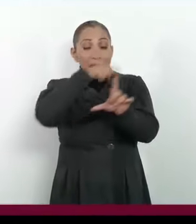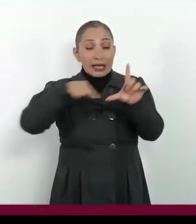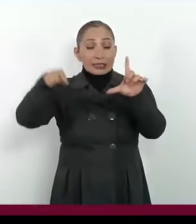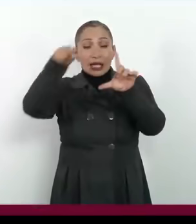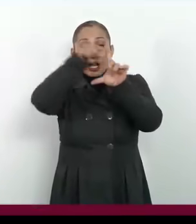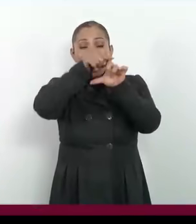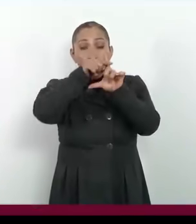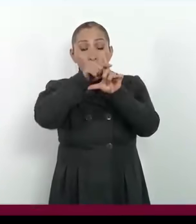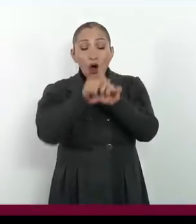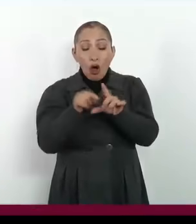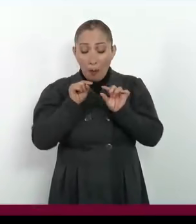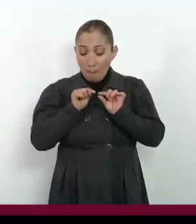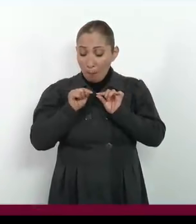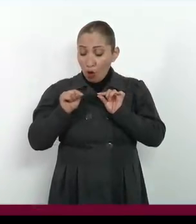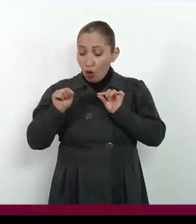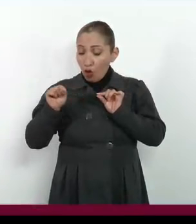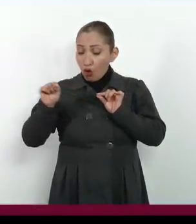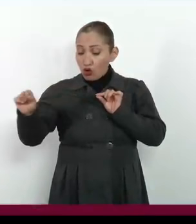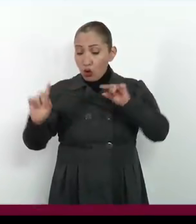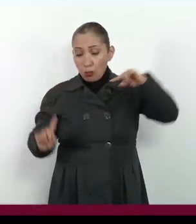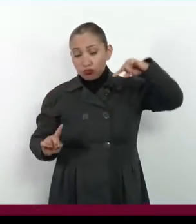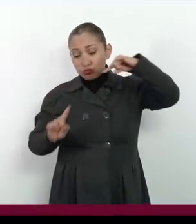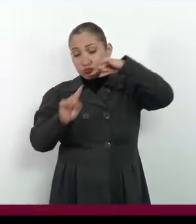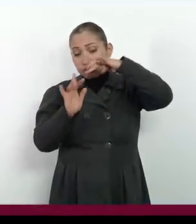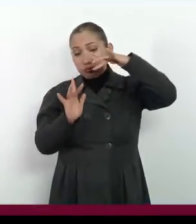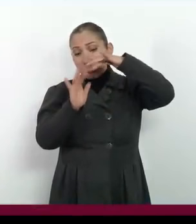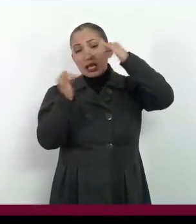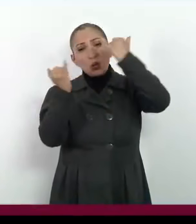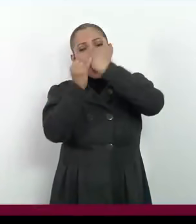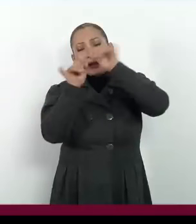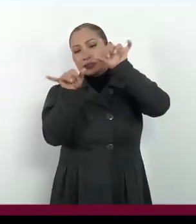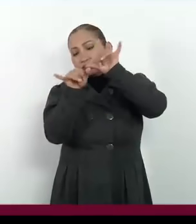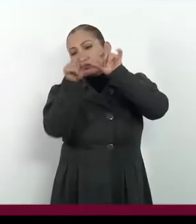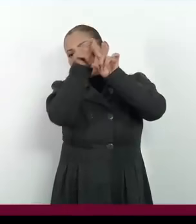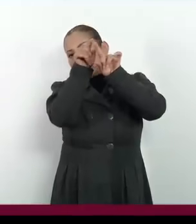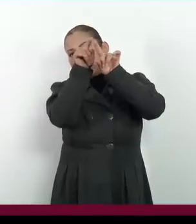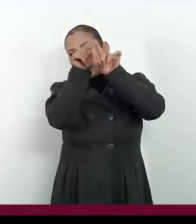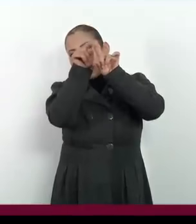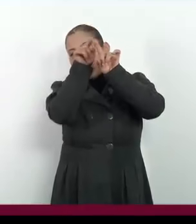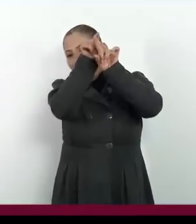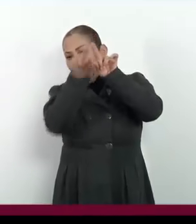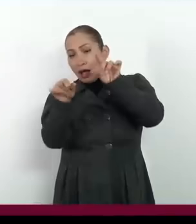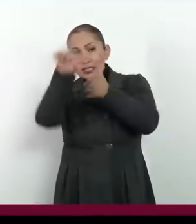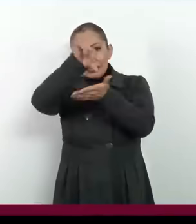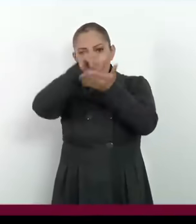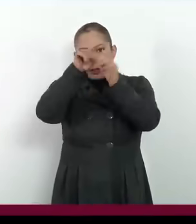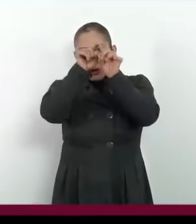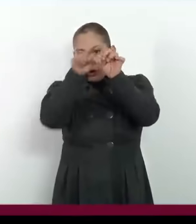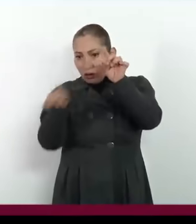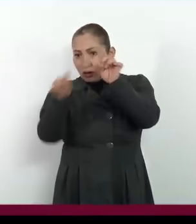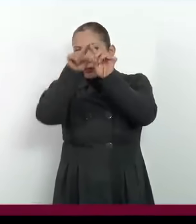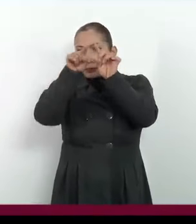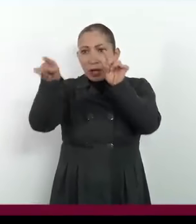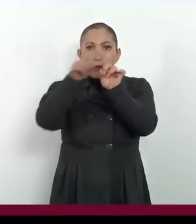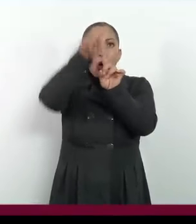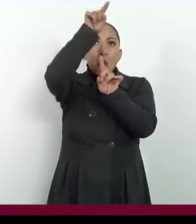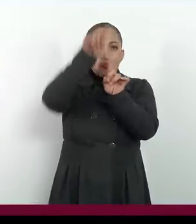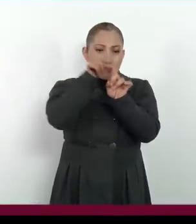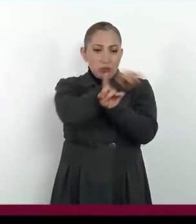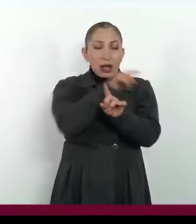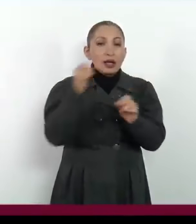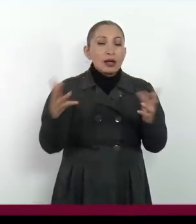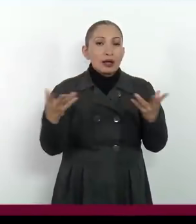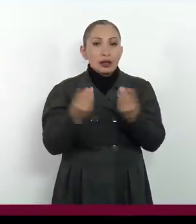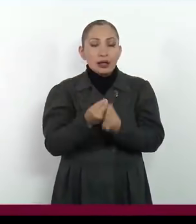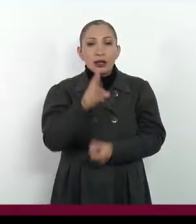el círculo es el conjunto de puntos que aquí distan, que distan lo mismo de este punto que es el centro, la misma cantidad, ya esa